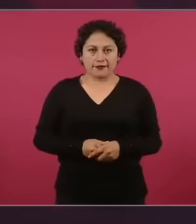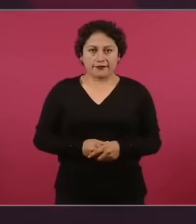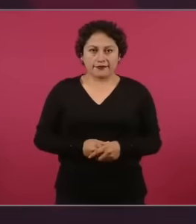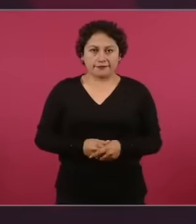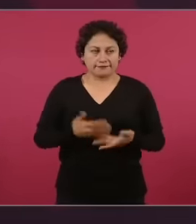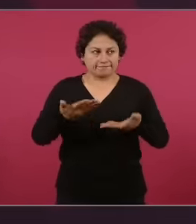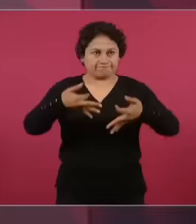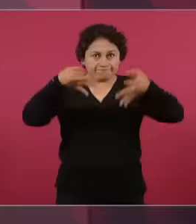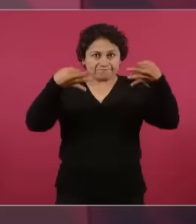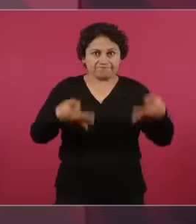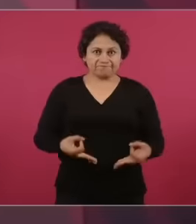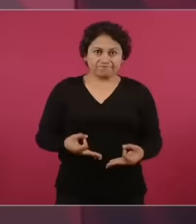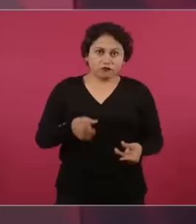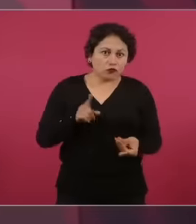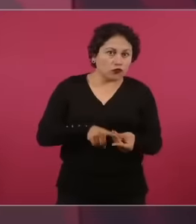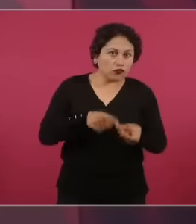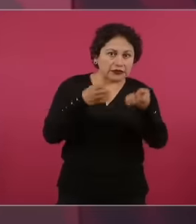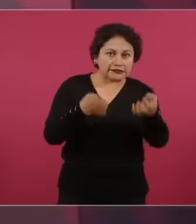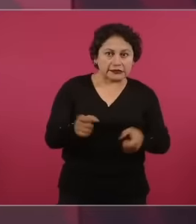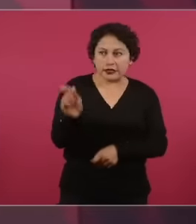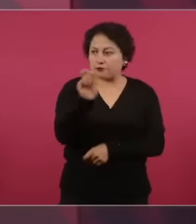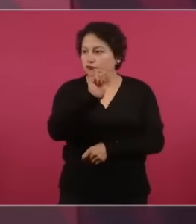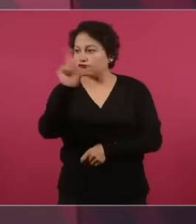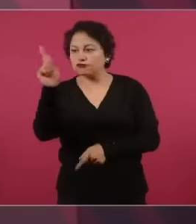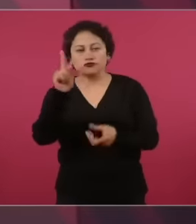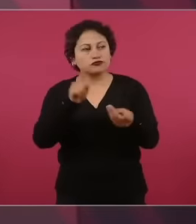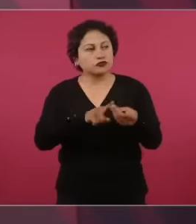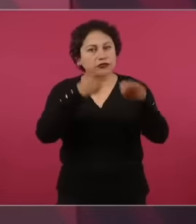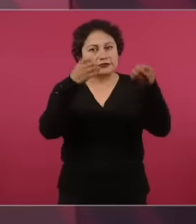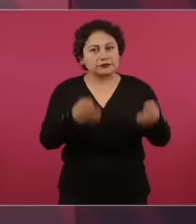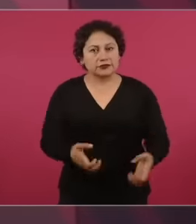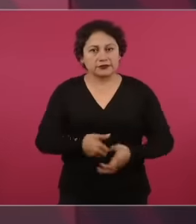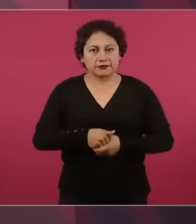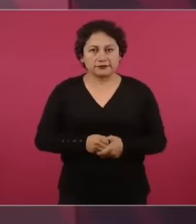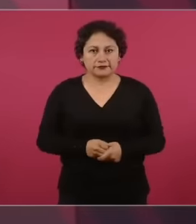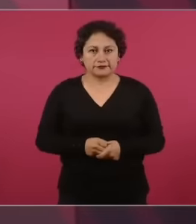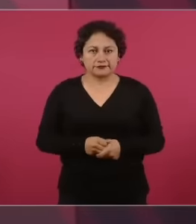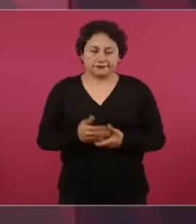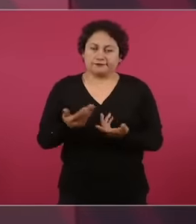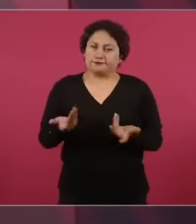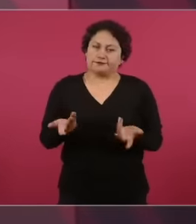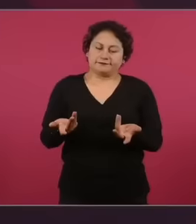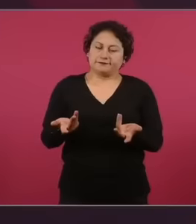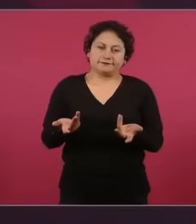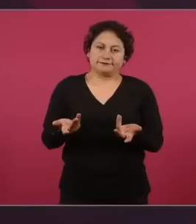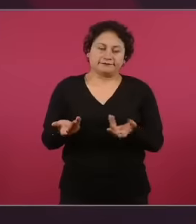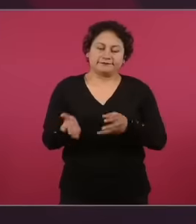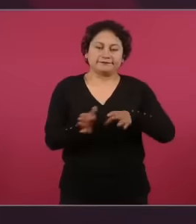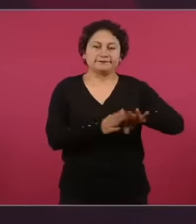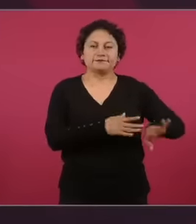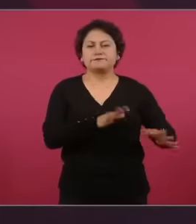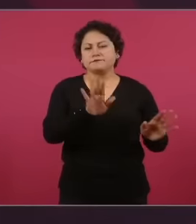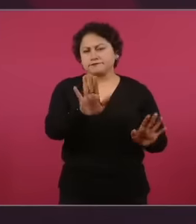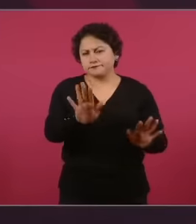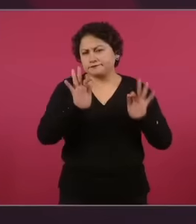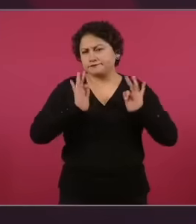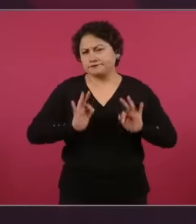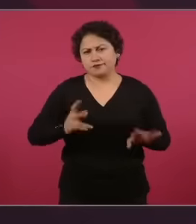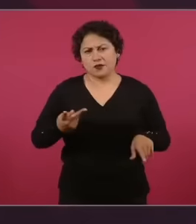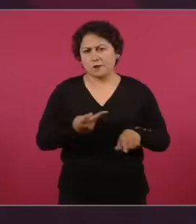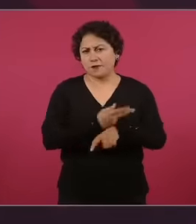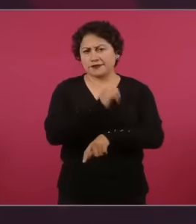con equilibrios. Entonces, no pasa nada, no pasa nada. Además,